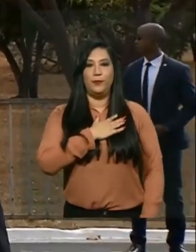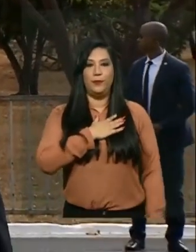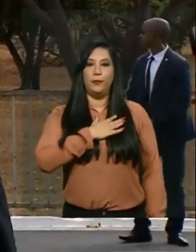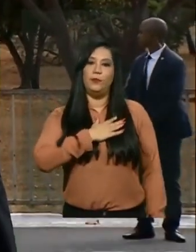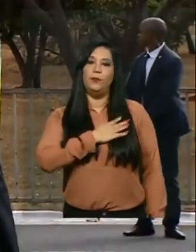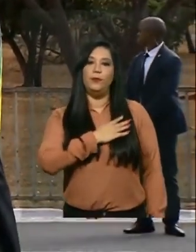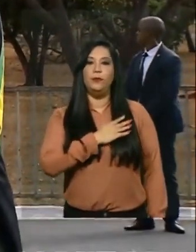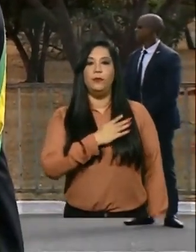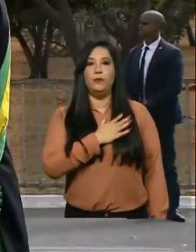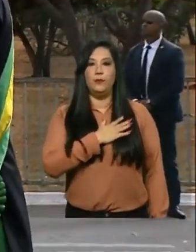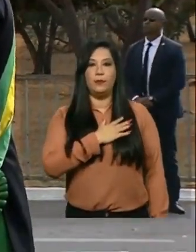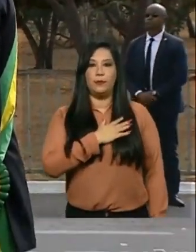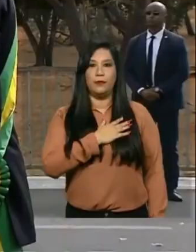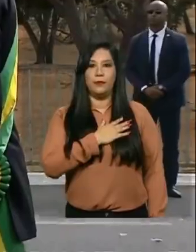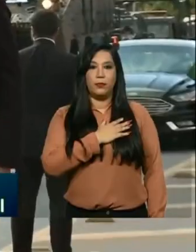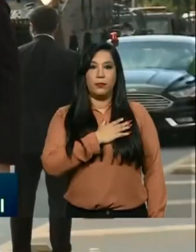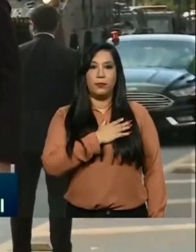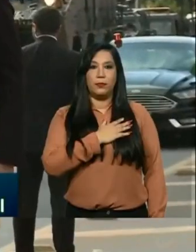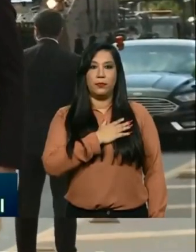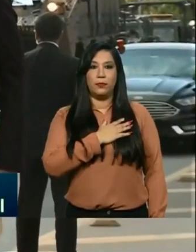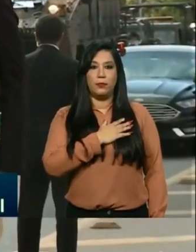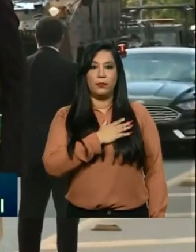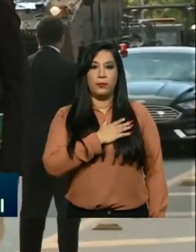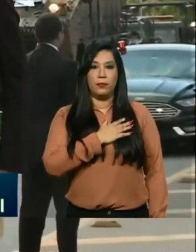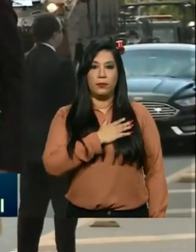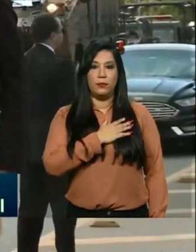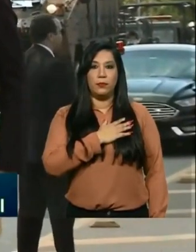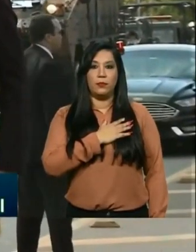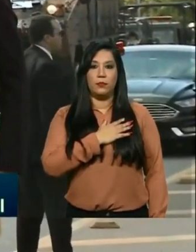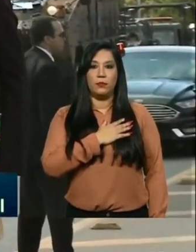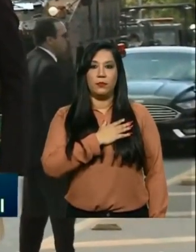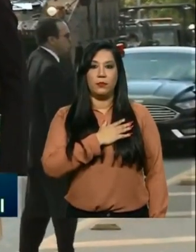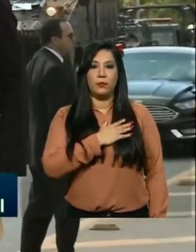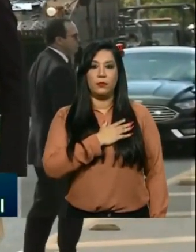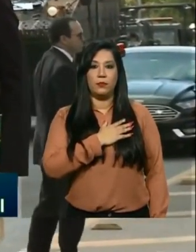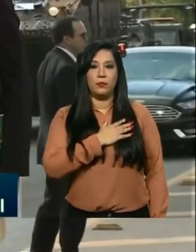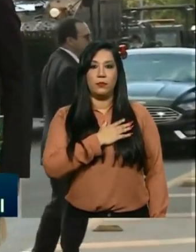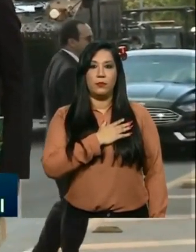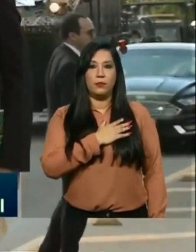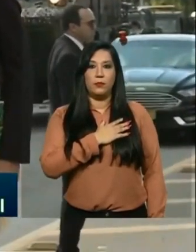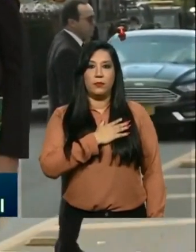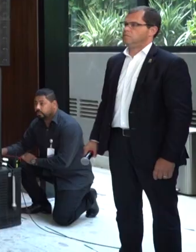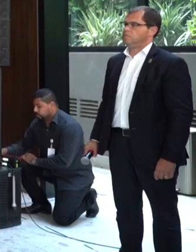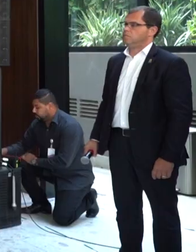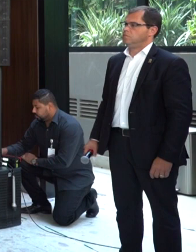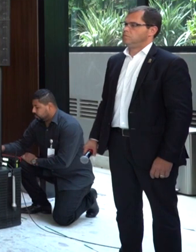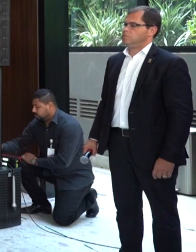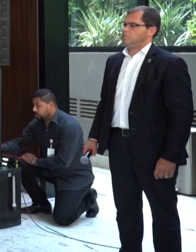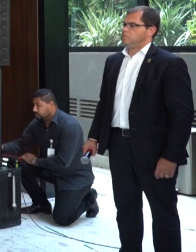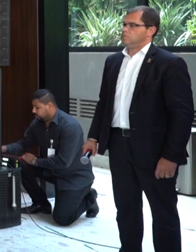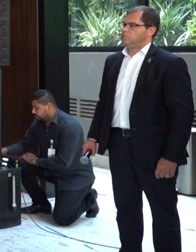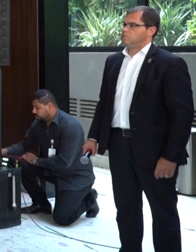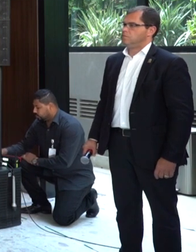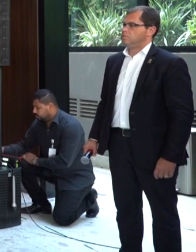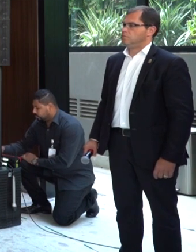el presidente de brasilia ear bolsonaro fue operado el domingo por cuarta vez desde que fue apuñalado hace un año según